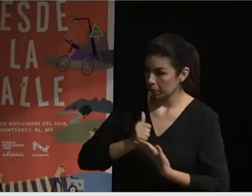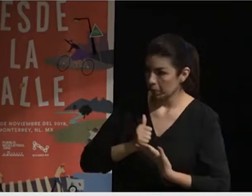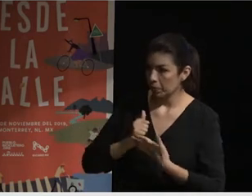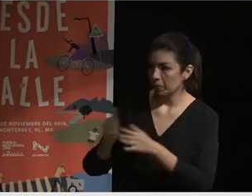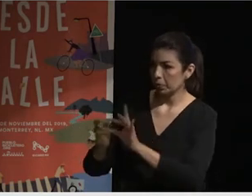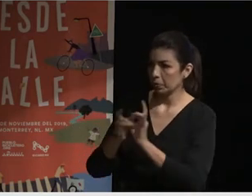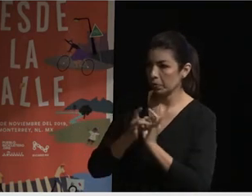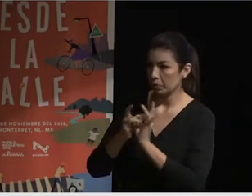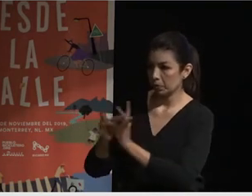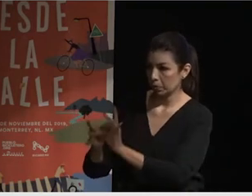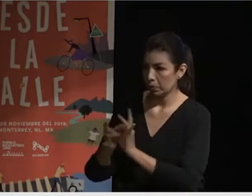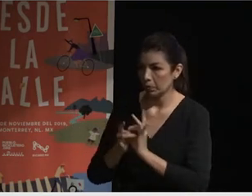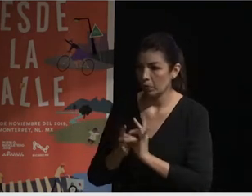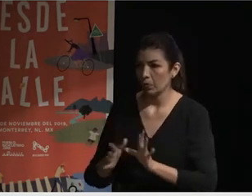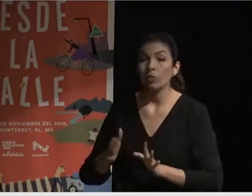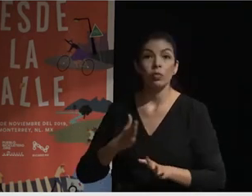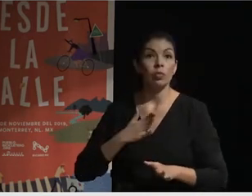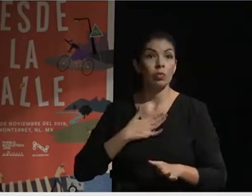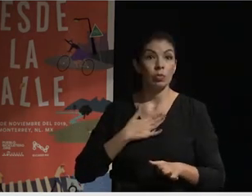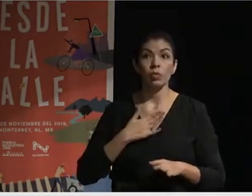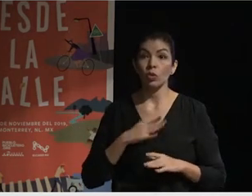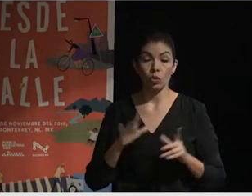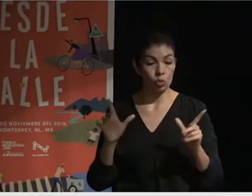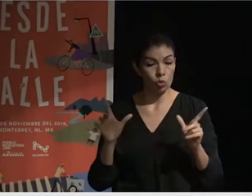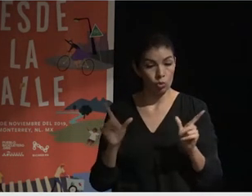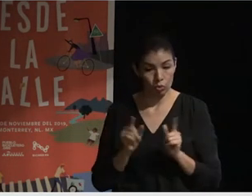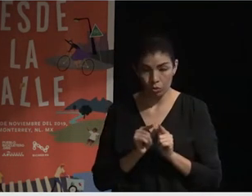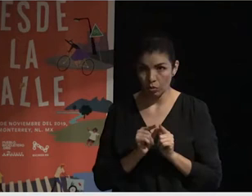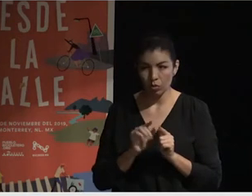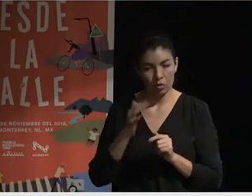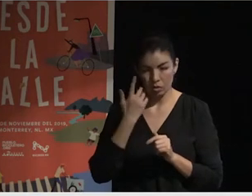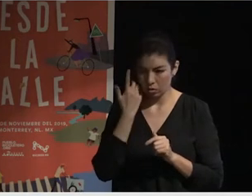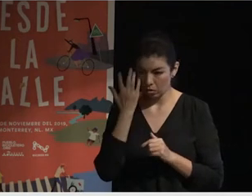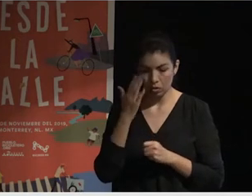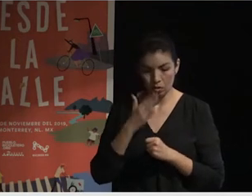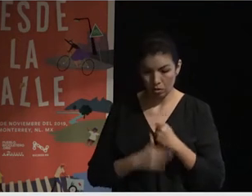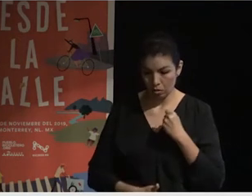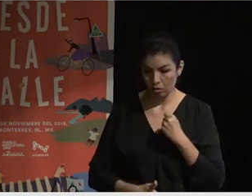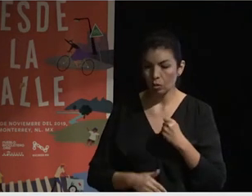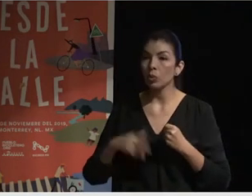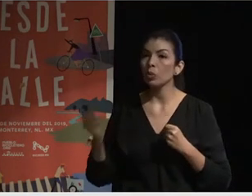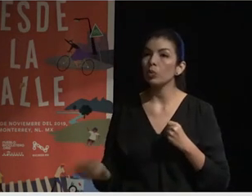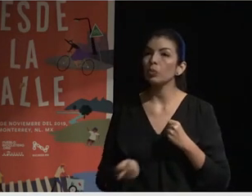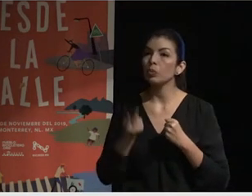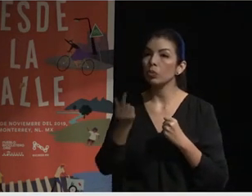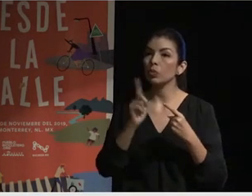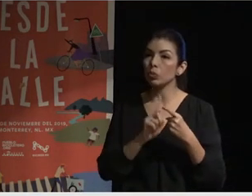primer bloque o ese segundo bloque con dos preguntas. Una, ¿cómo podemos incidir